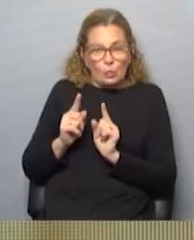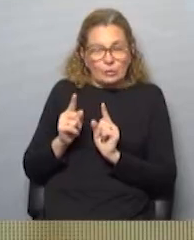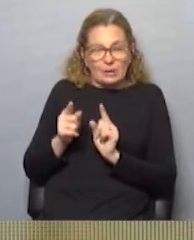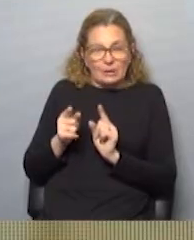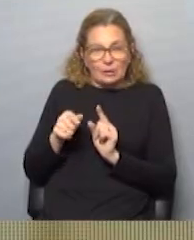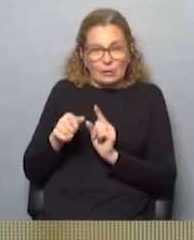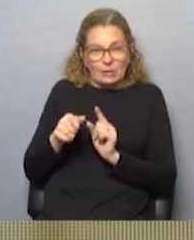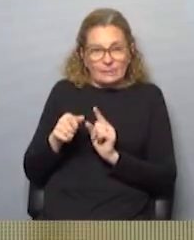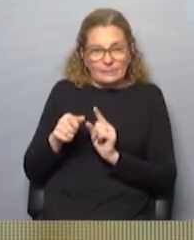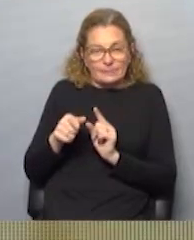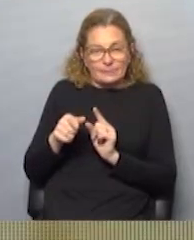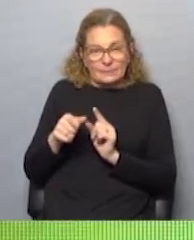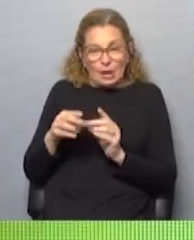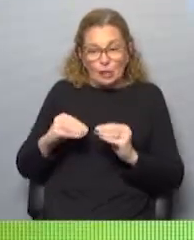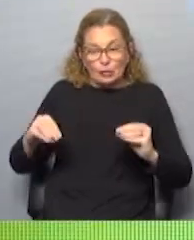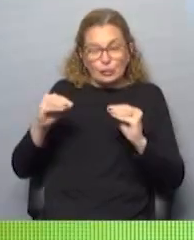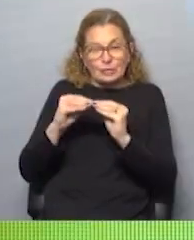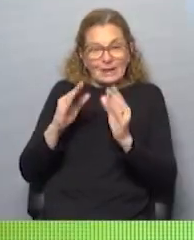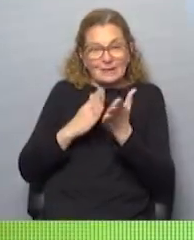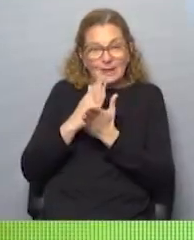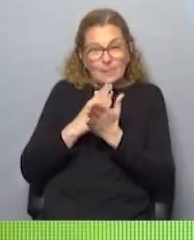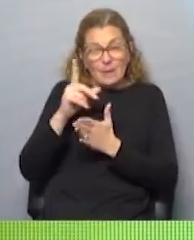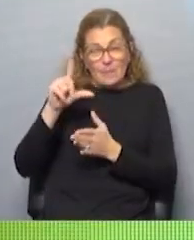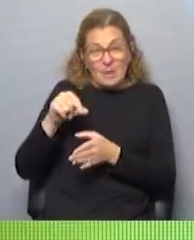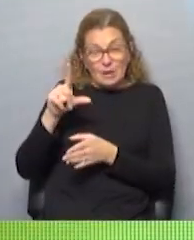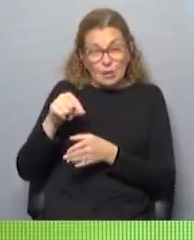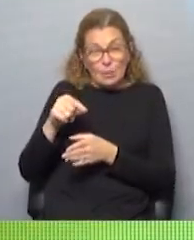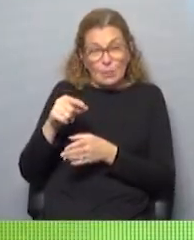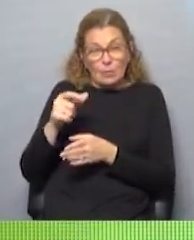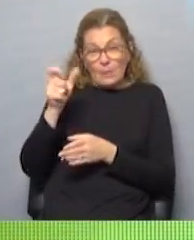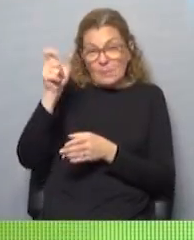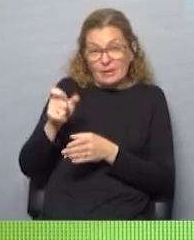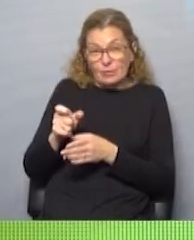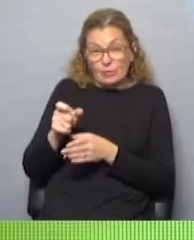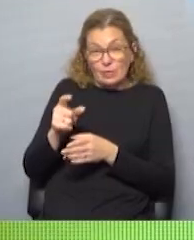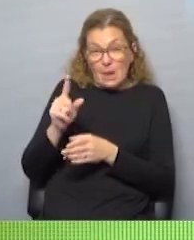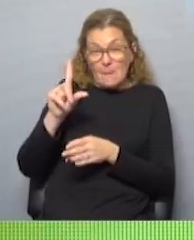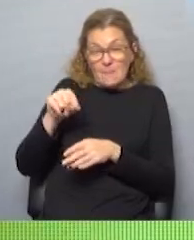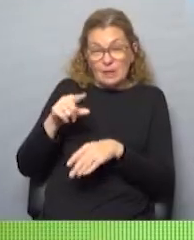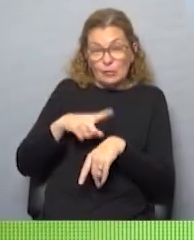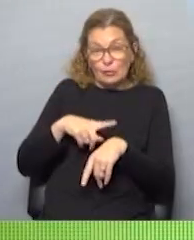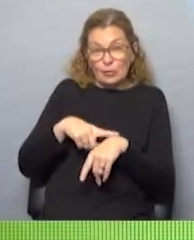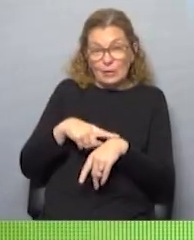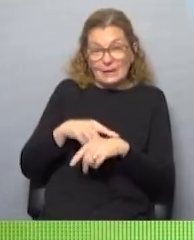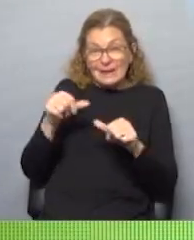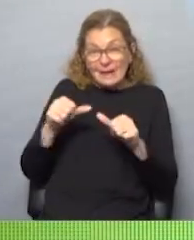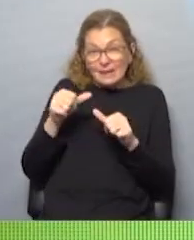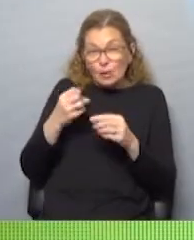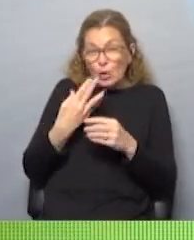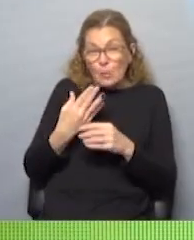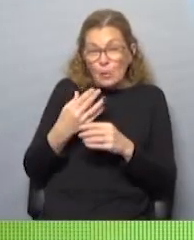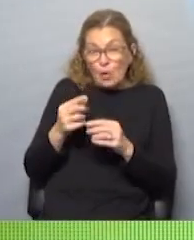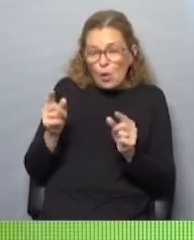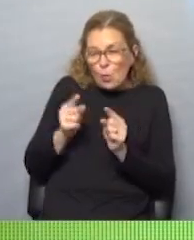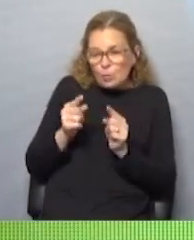lo que te queda en total siempre es menos podéis contratar a la gente por menos horas tiene que hacer como como